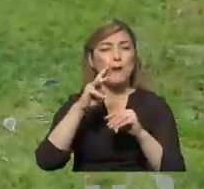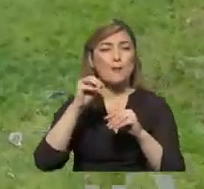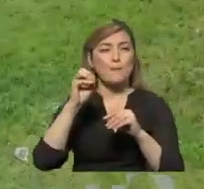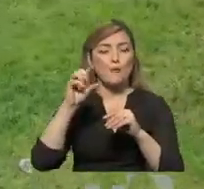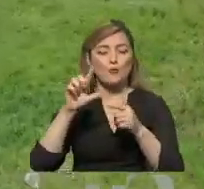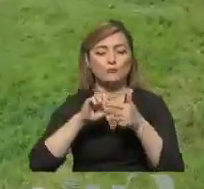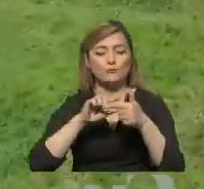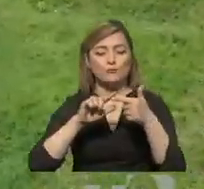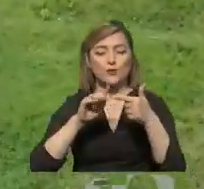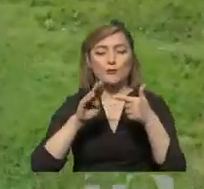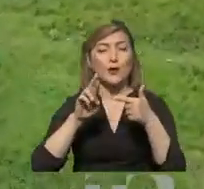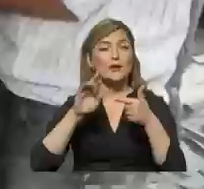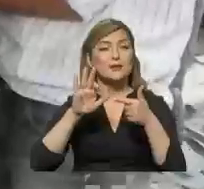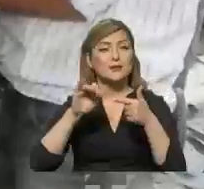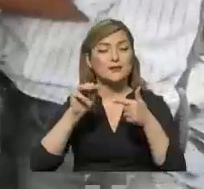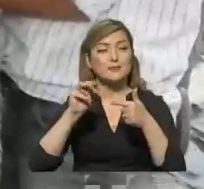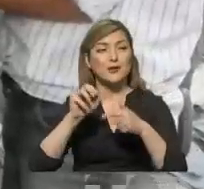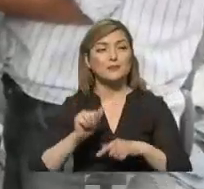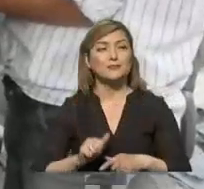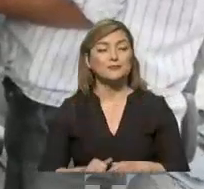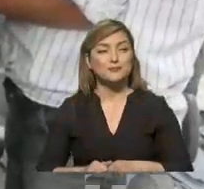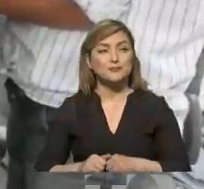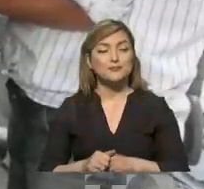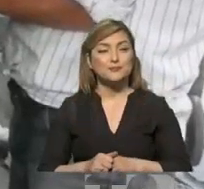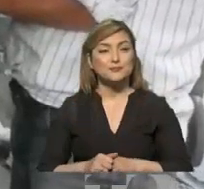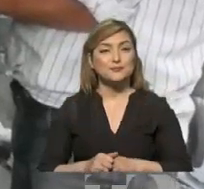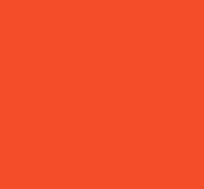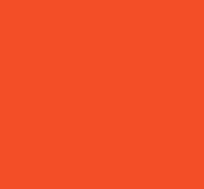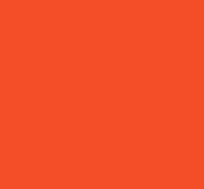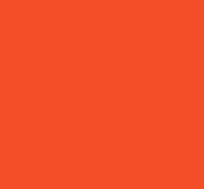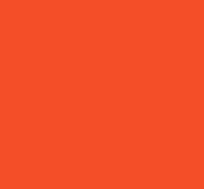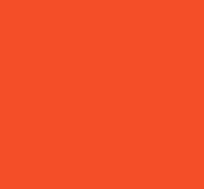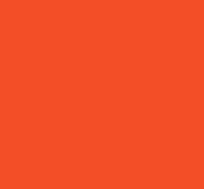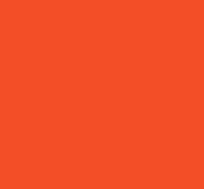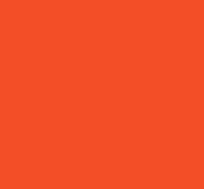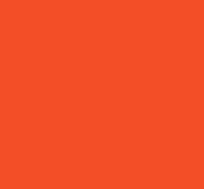la parroquia Copal, provincia de Morona, Santiago, Wilson Cabrera, 24 horas.